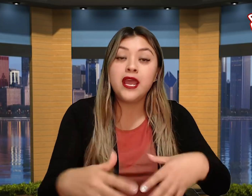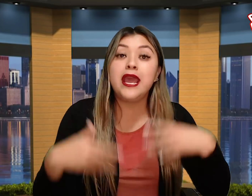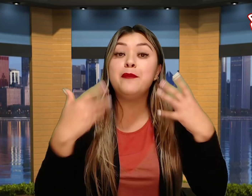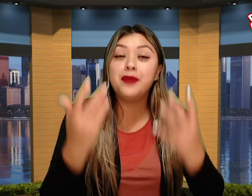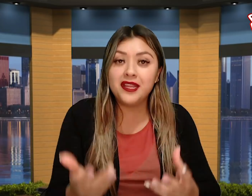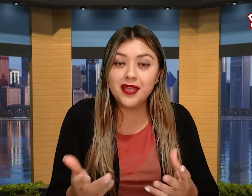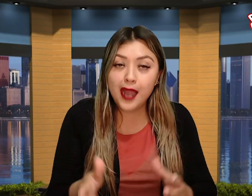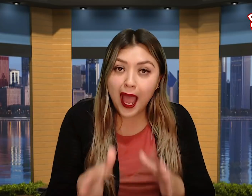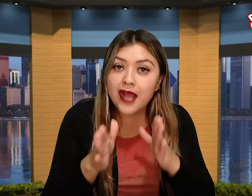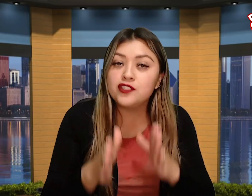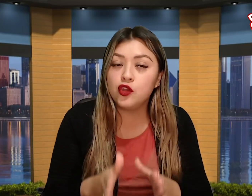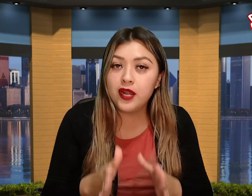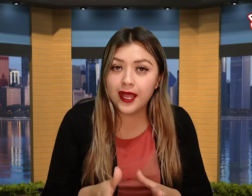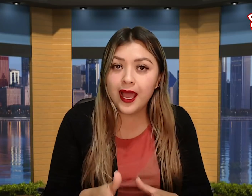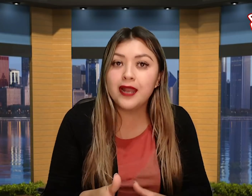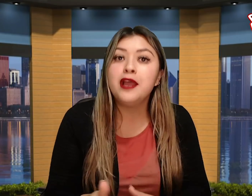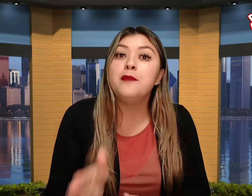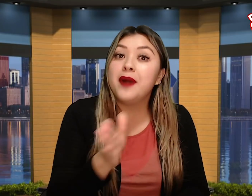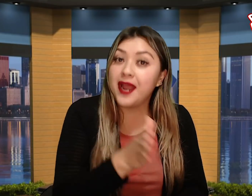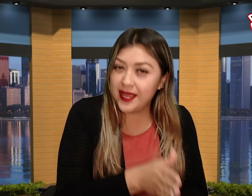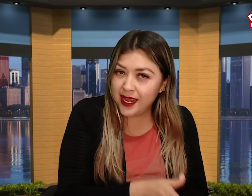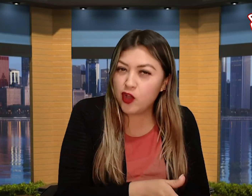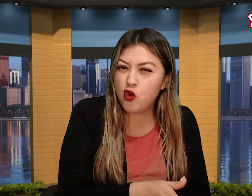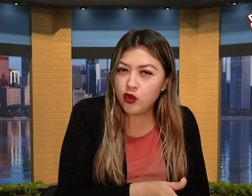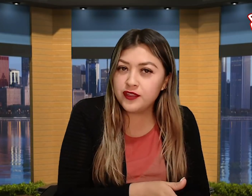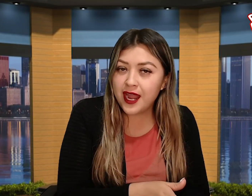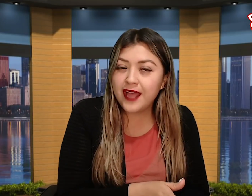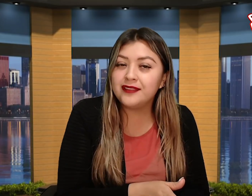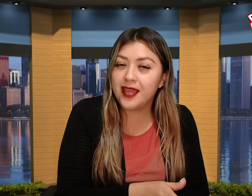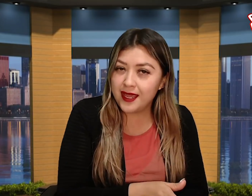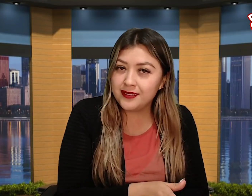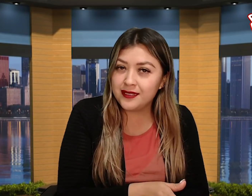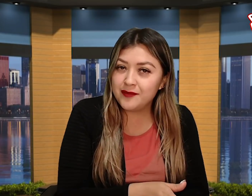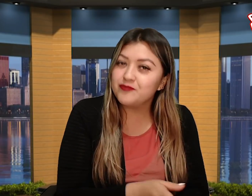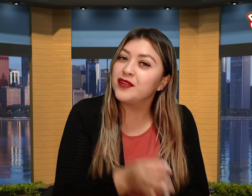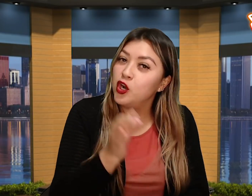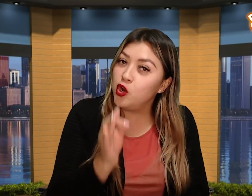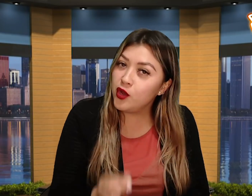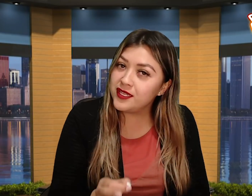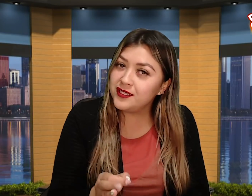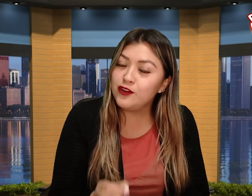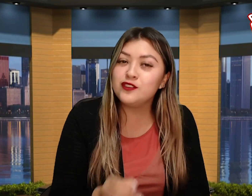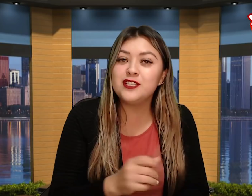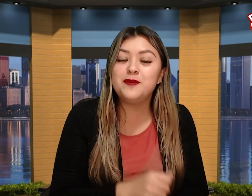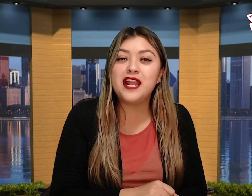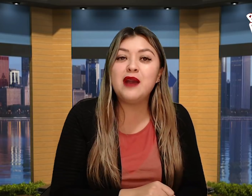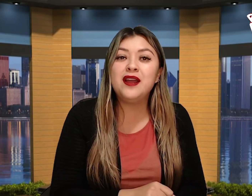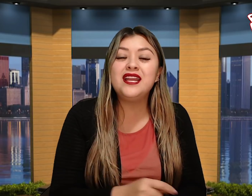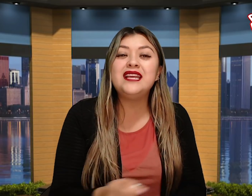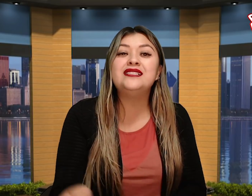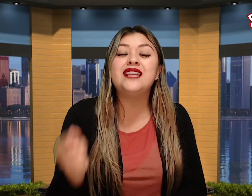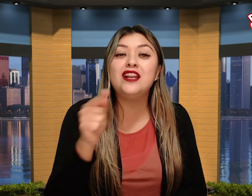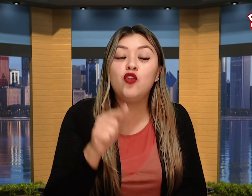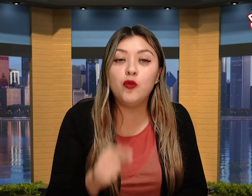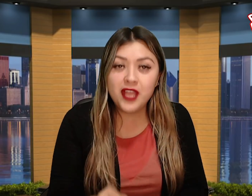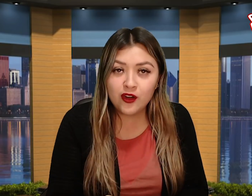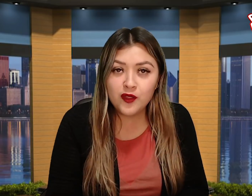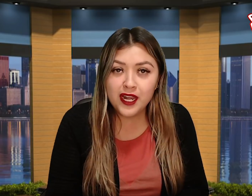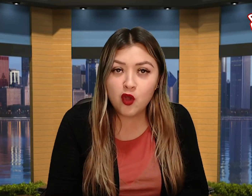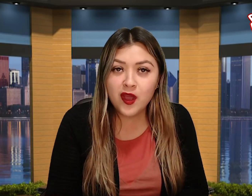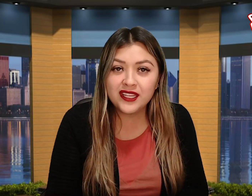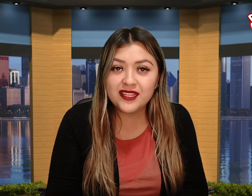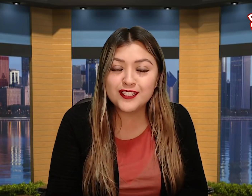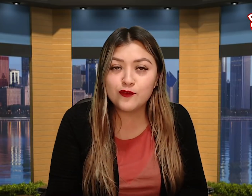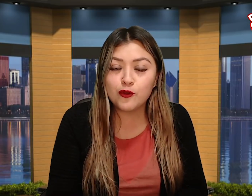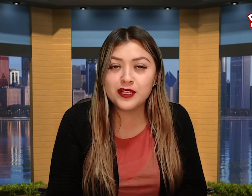mexicano emprendiera acción legal para ir en contra de este, lo que sí nos esperaban es que el gobierno